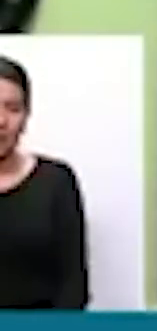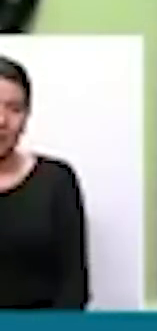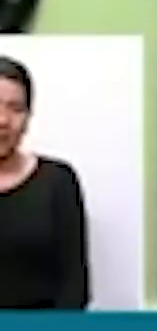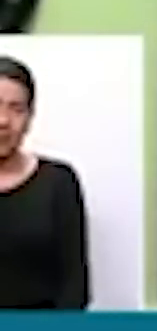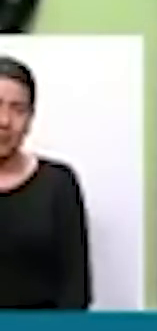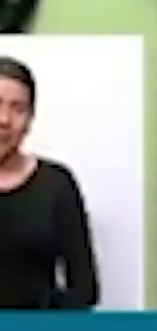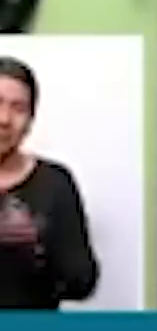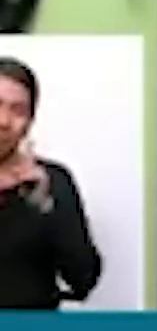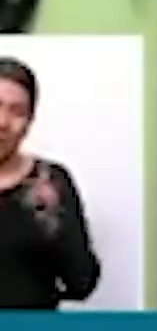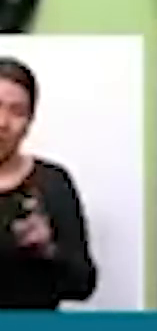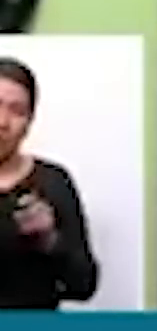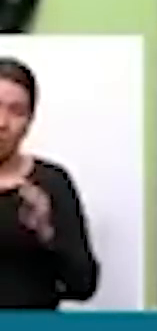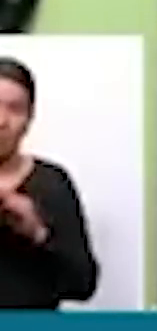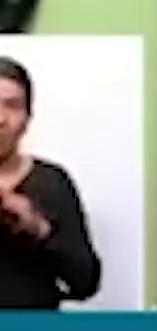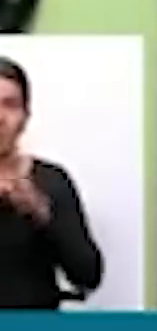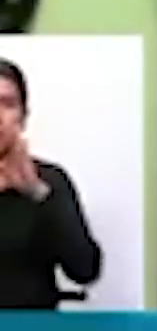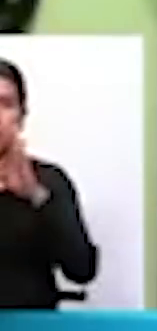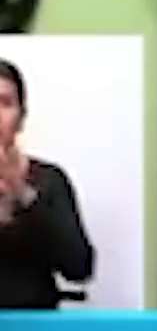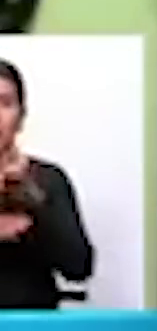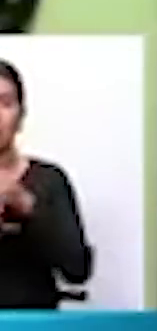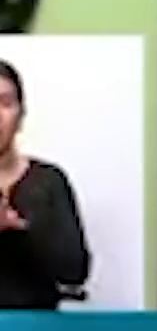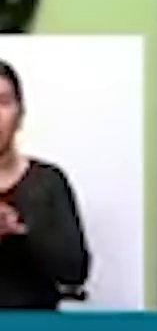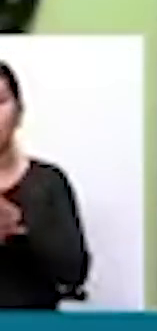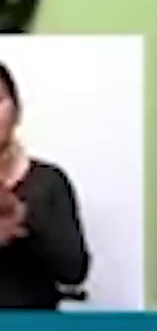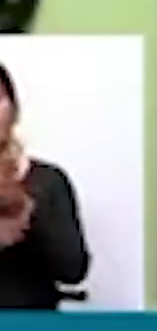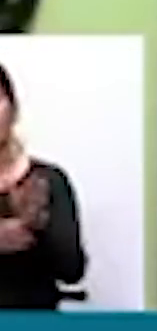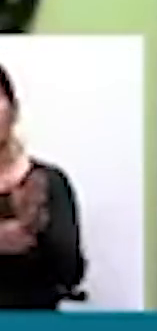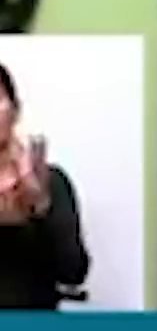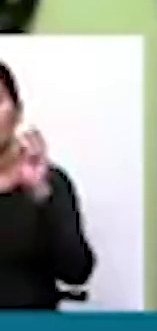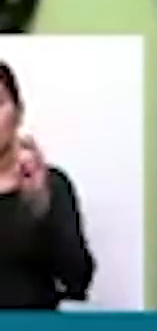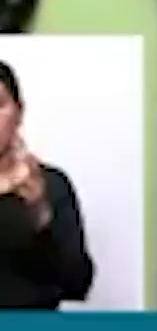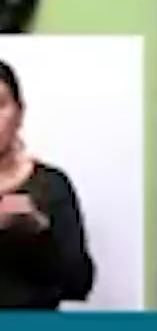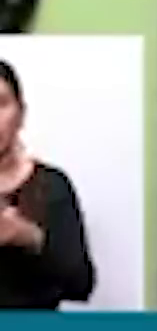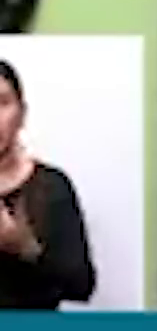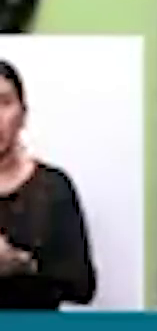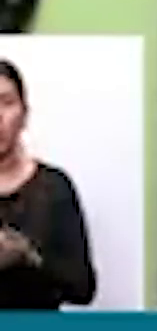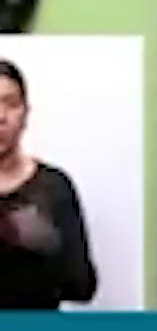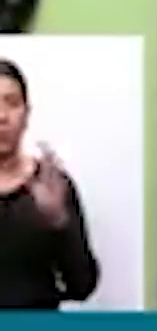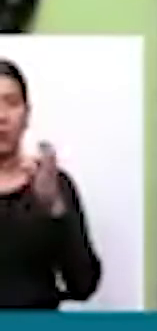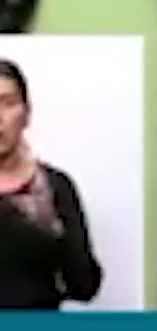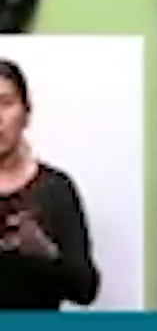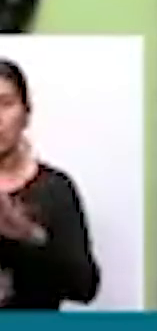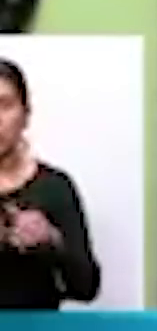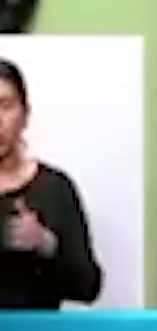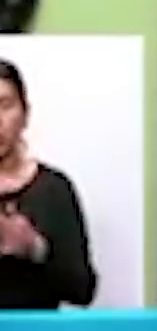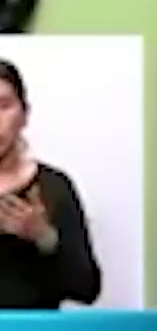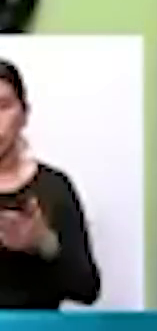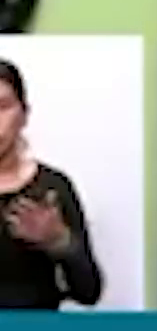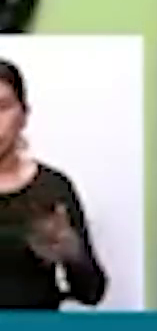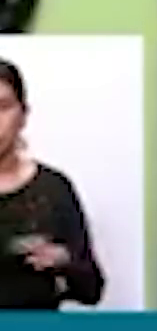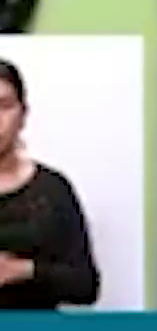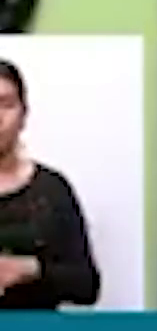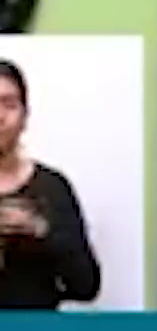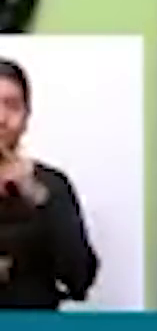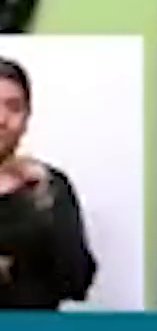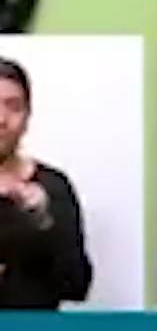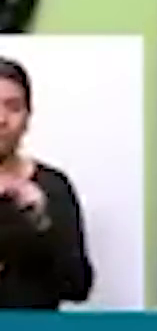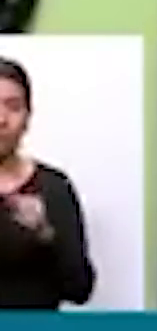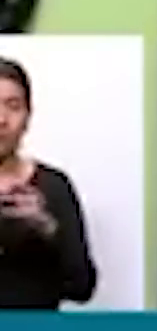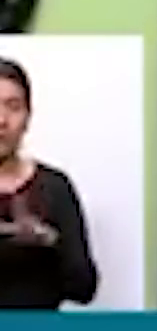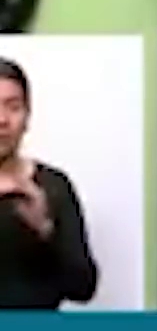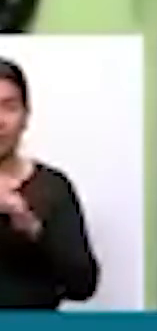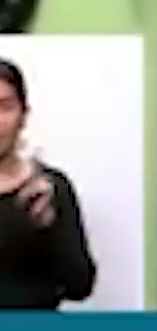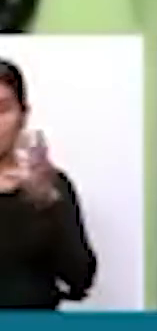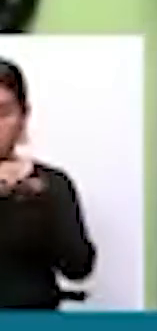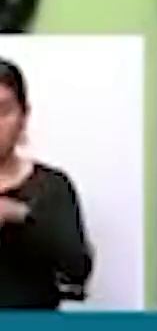unas preguntas muy incisivas que orientan un poco cómo está el clima de las cosas, ¿no? Yo creo que en tu